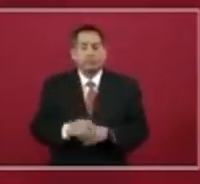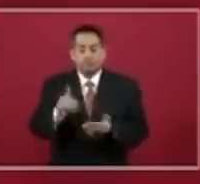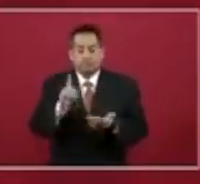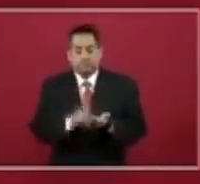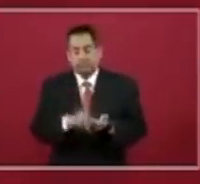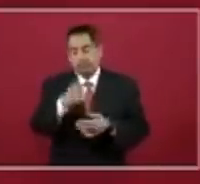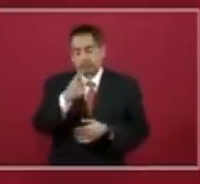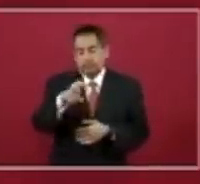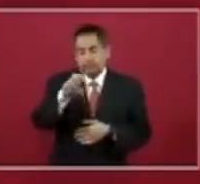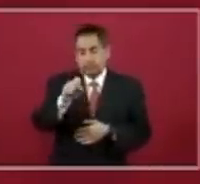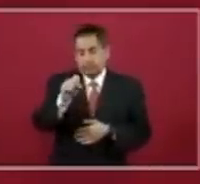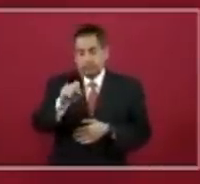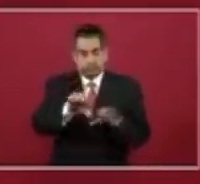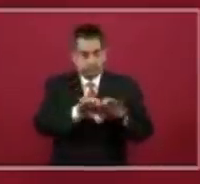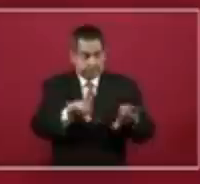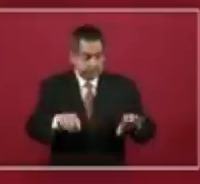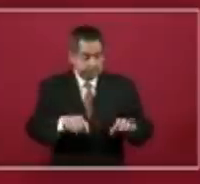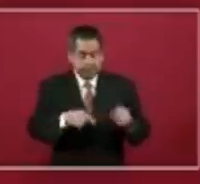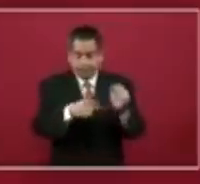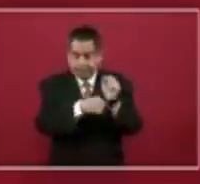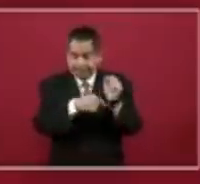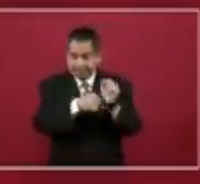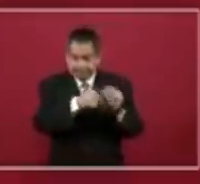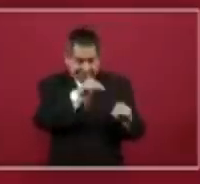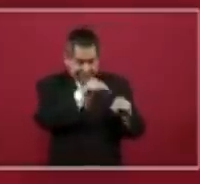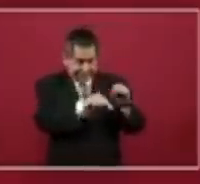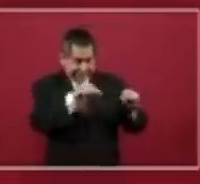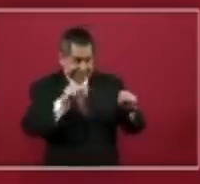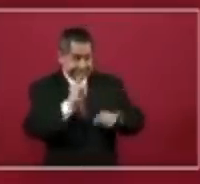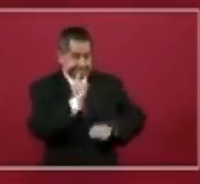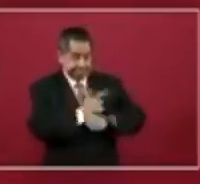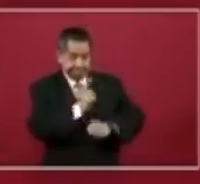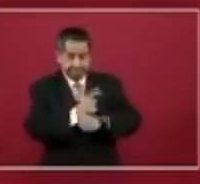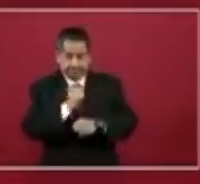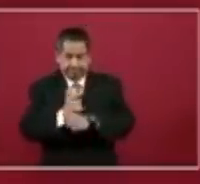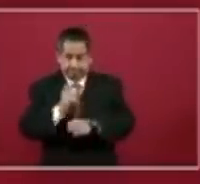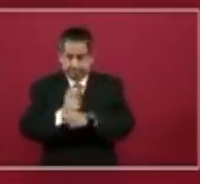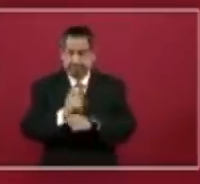1.260 tomas clandestinas que se han sido localizadas,